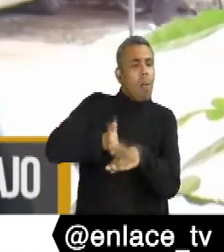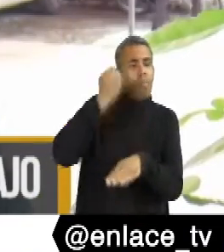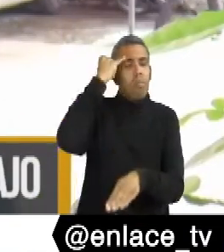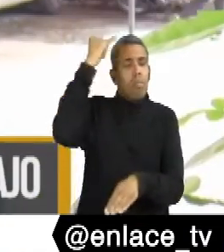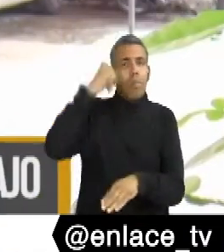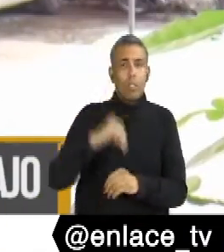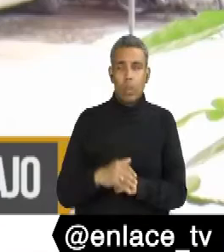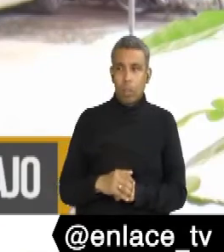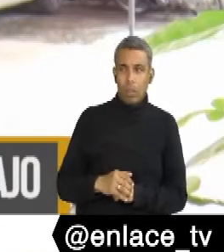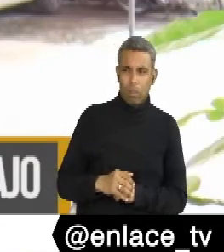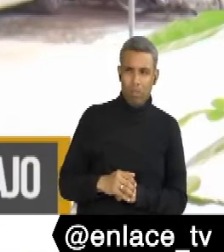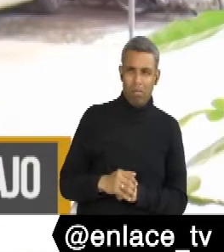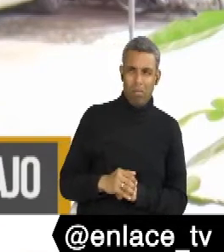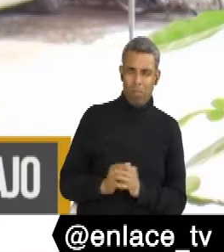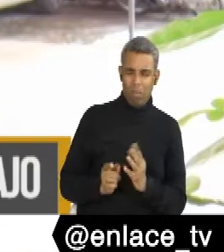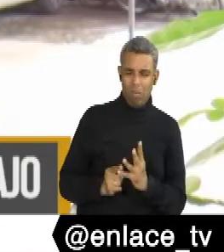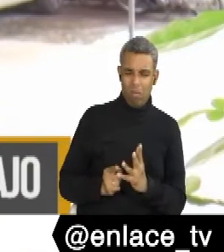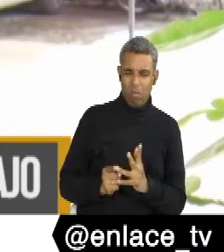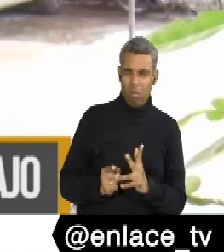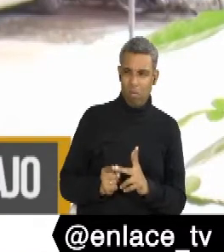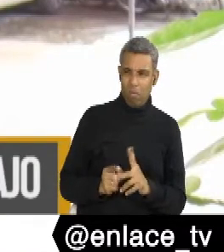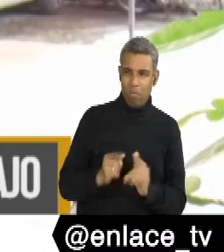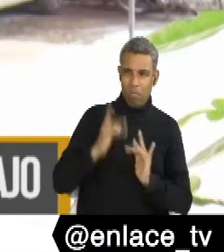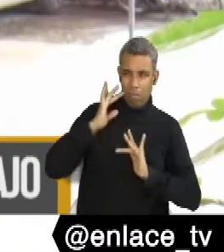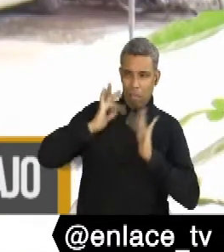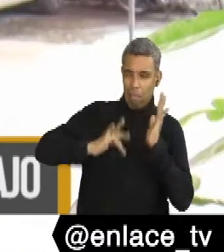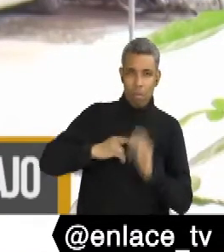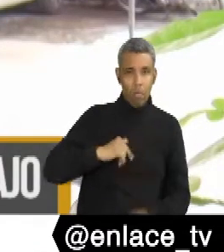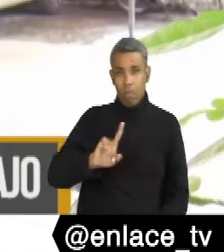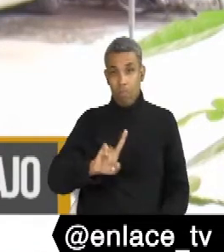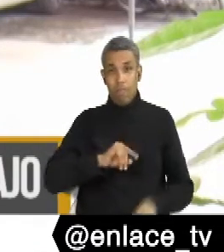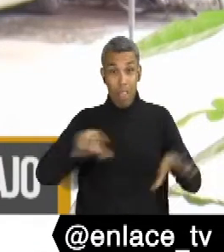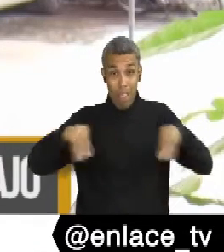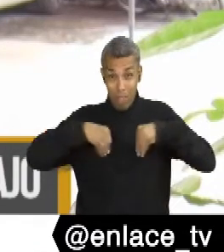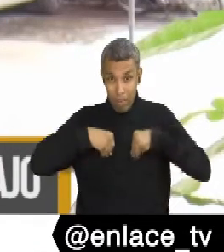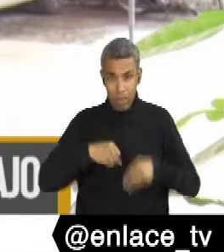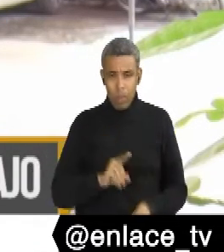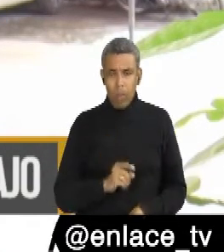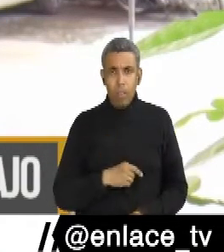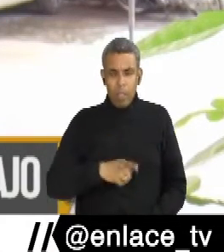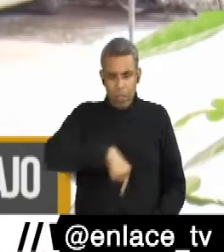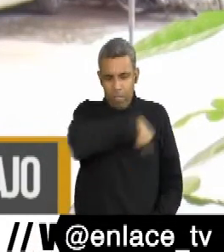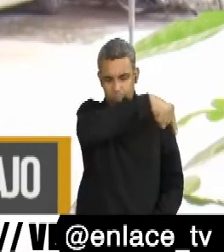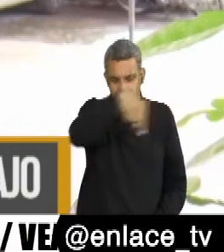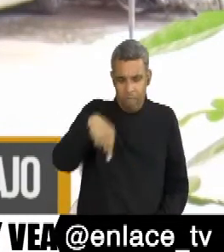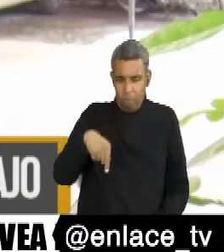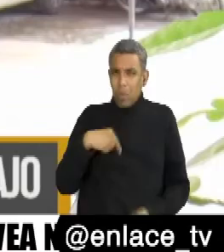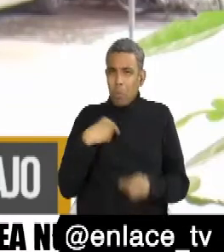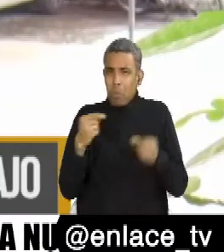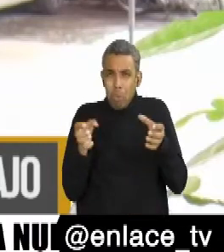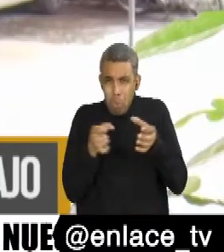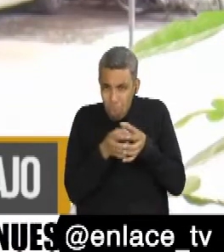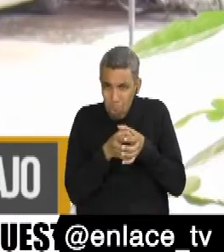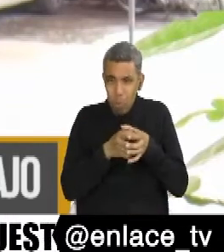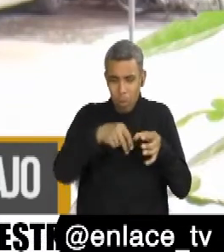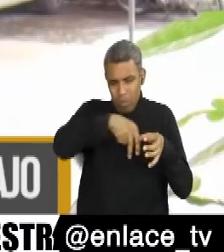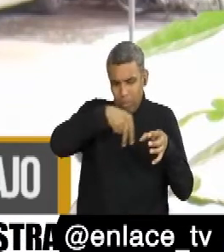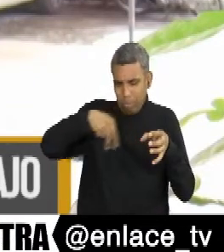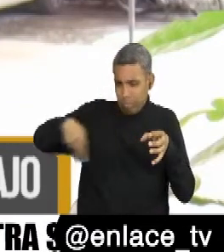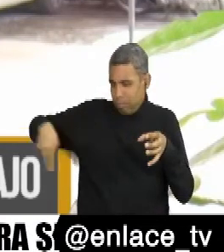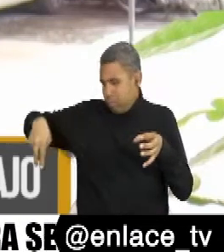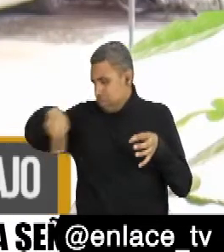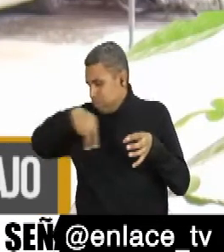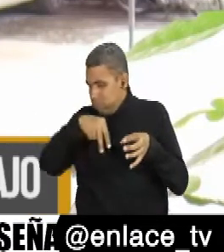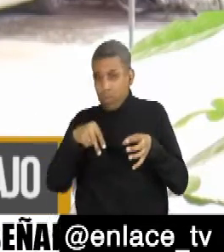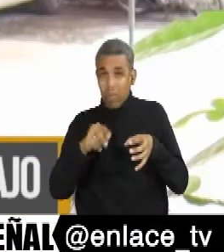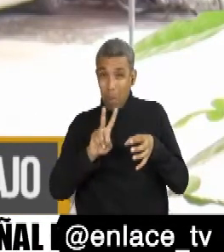nivel nacional y para esta oficina, que por unanimidad a nivel de grupo, los 21 funcionarios,